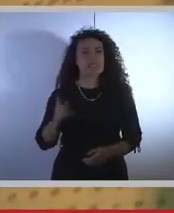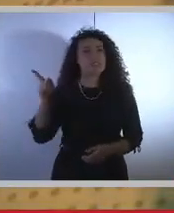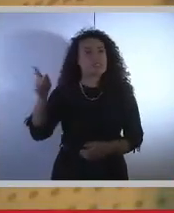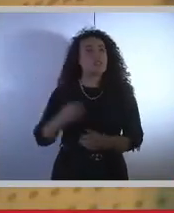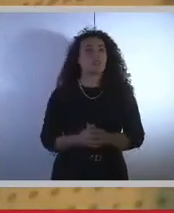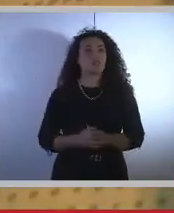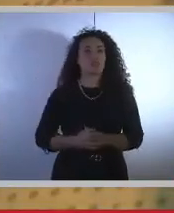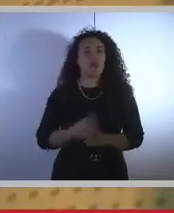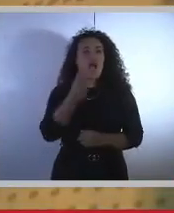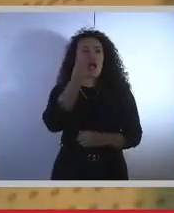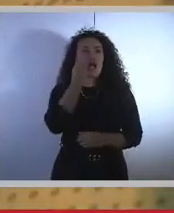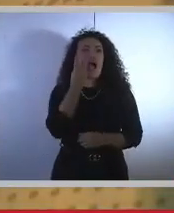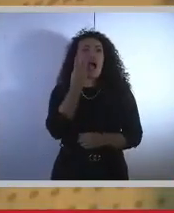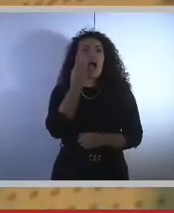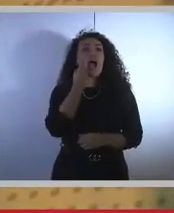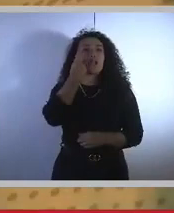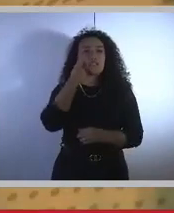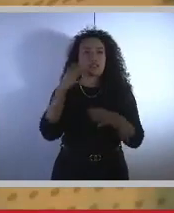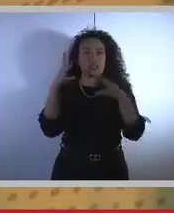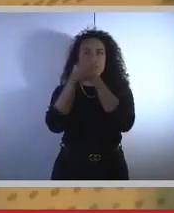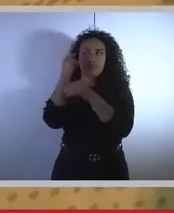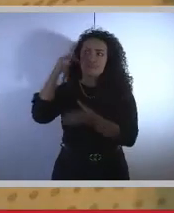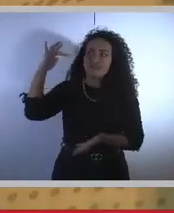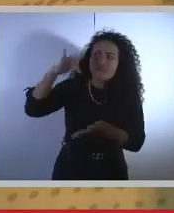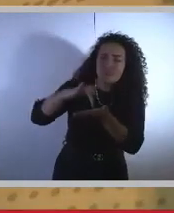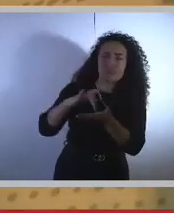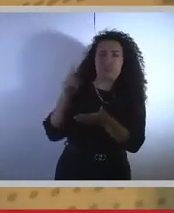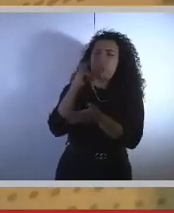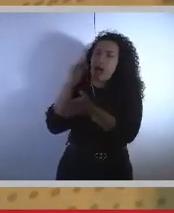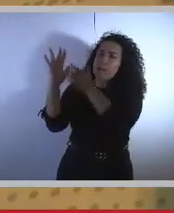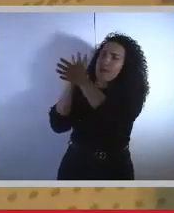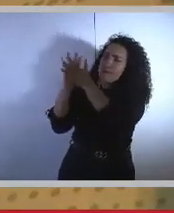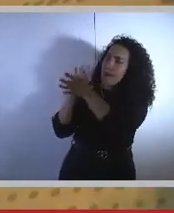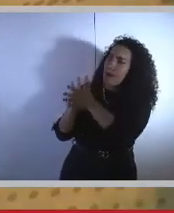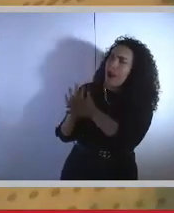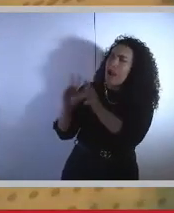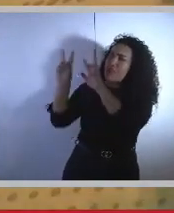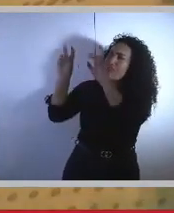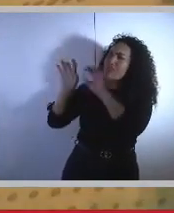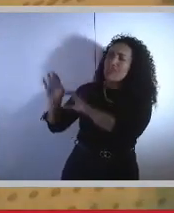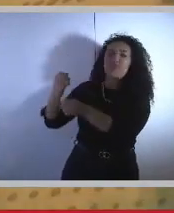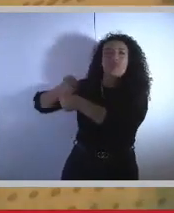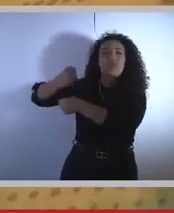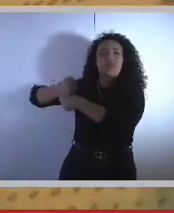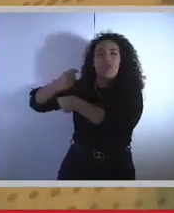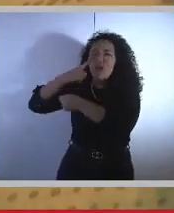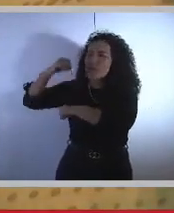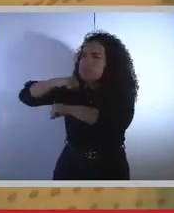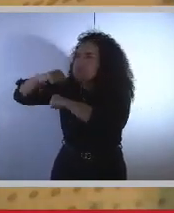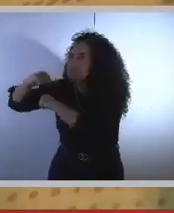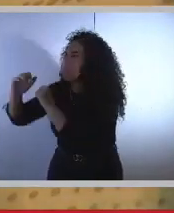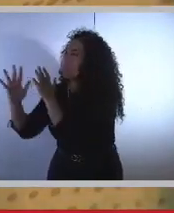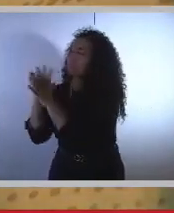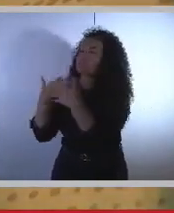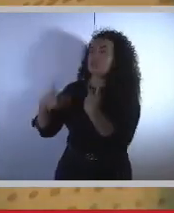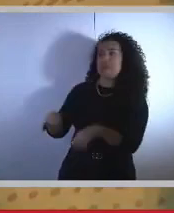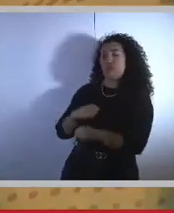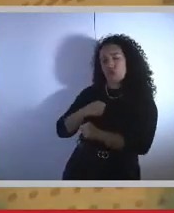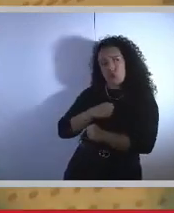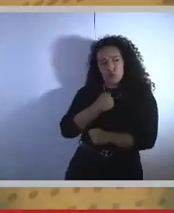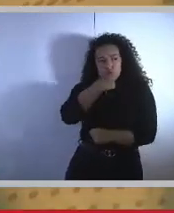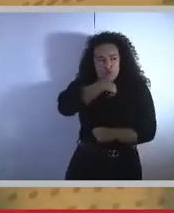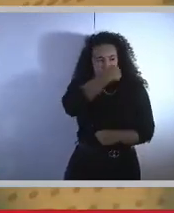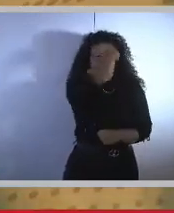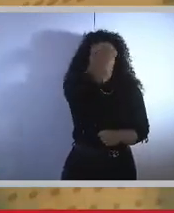Llegó anoche, nos contó todo sobre su trabajo. Y yo dije que